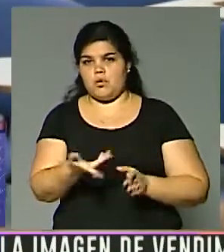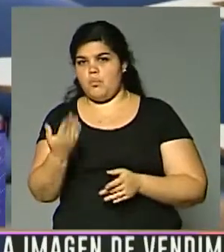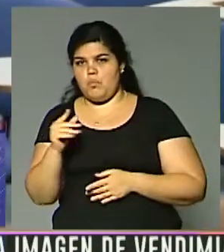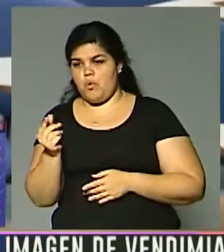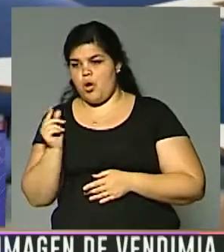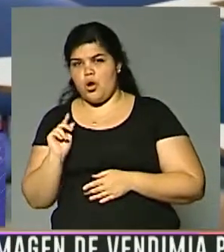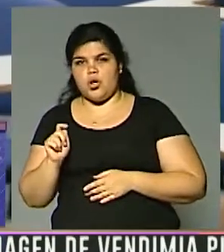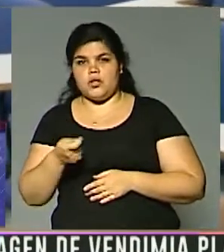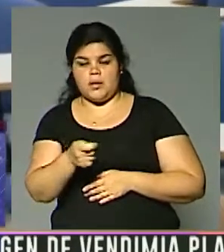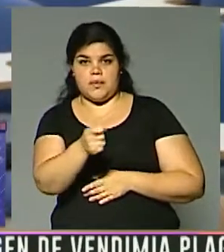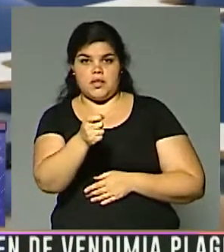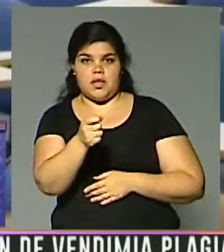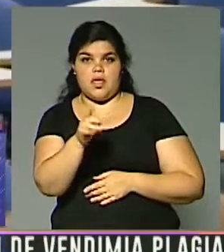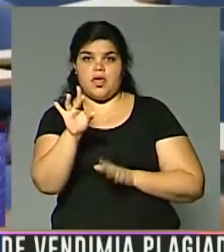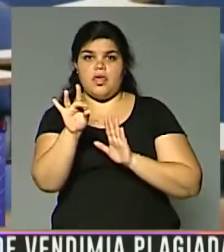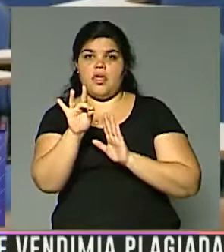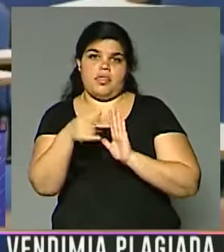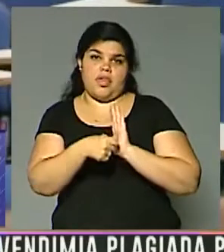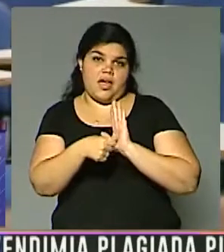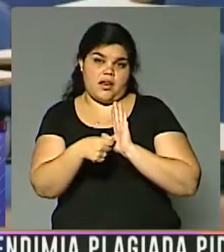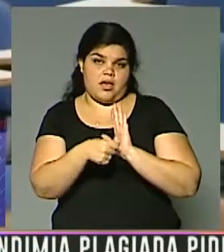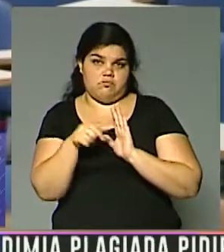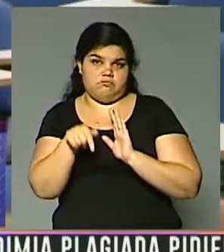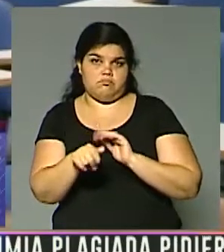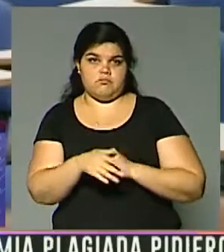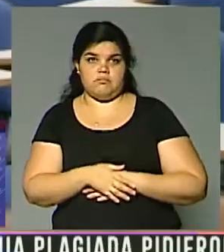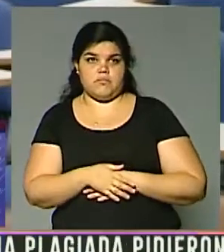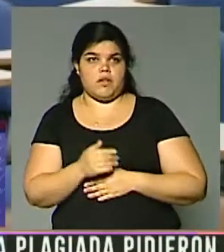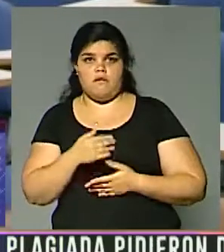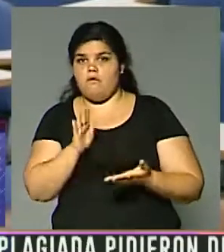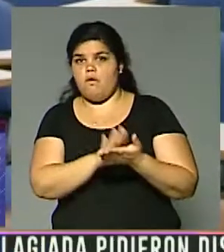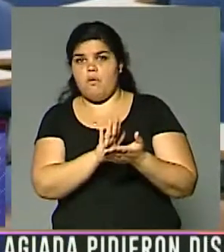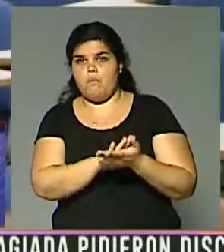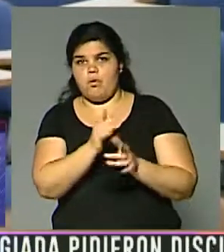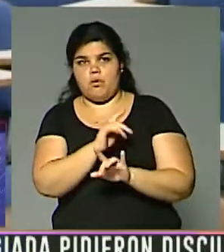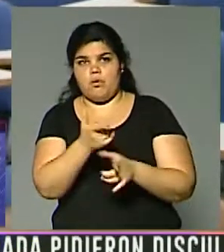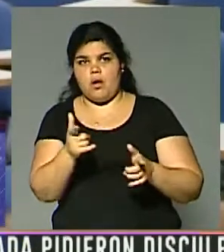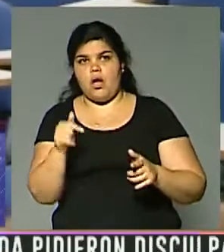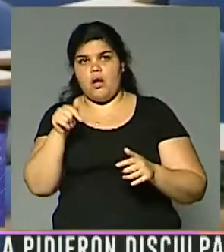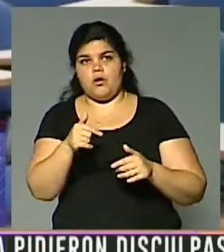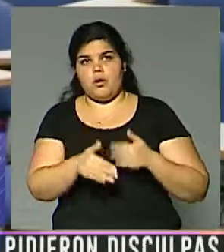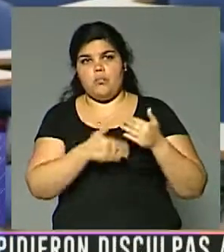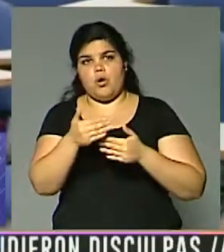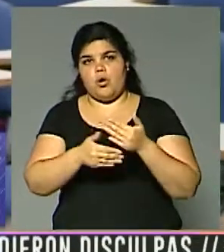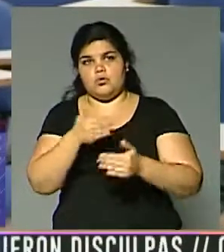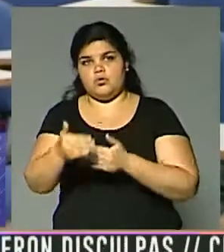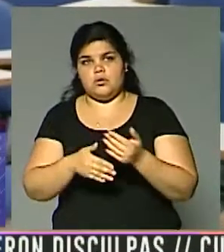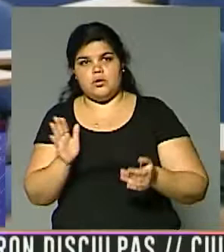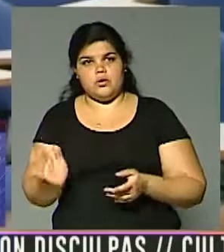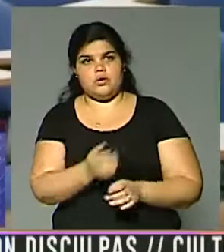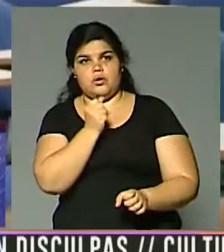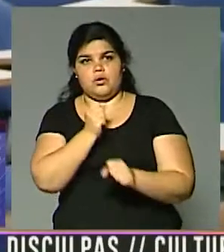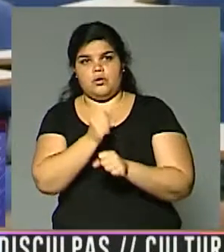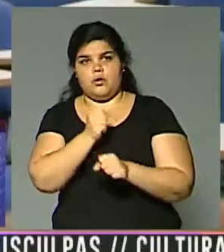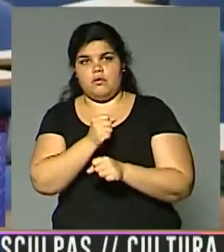dni obviamente que no existen los formularios para hacerlo estamos en el proceso están todos laburando para que esto